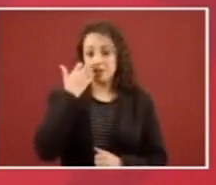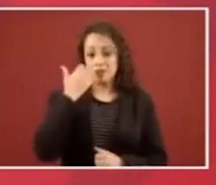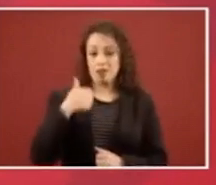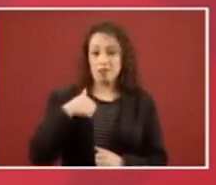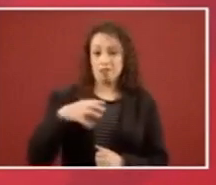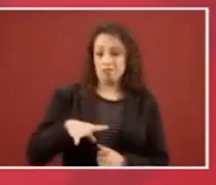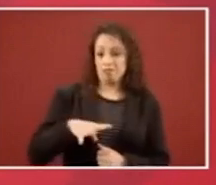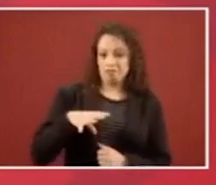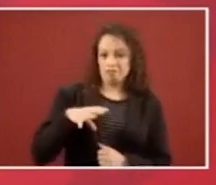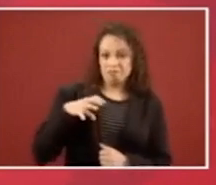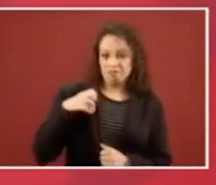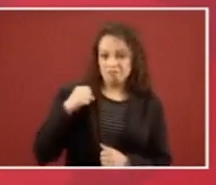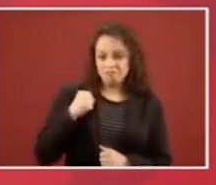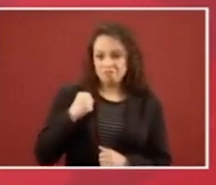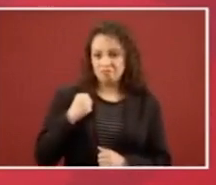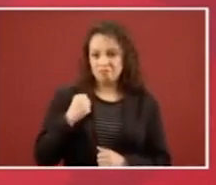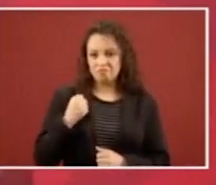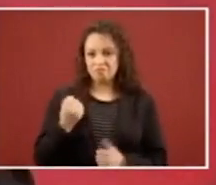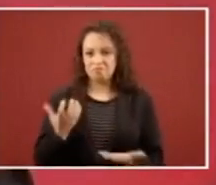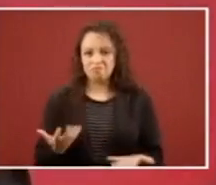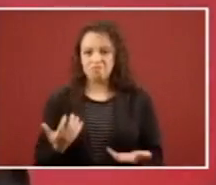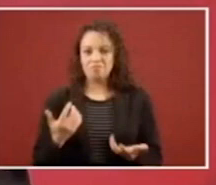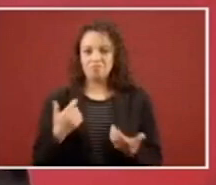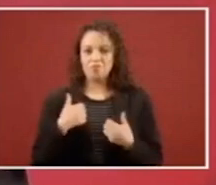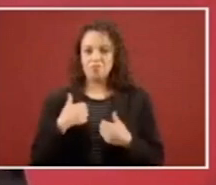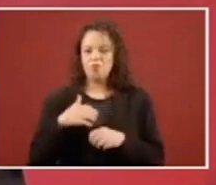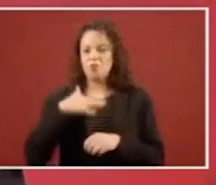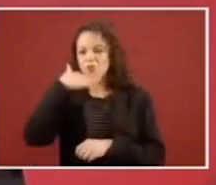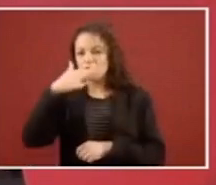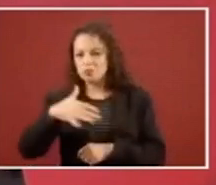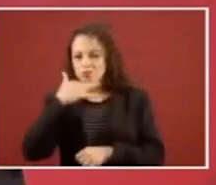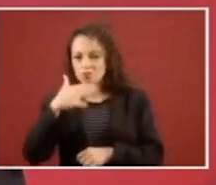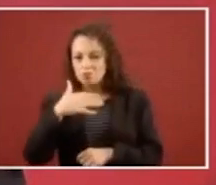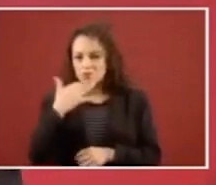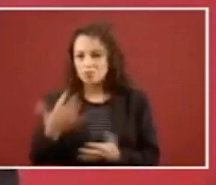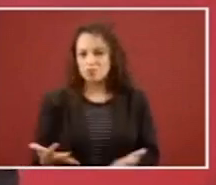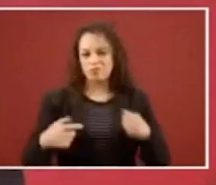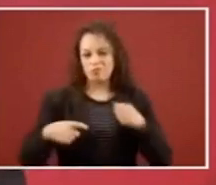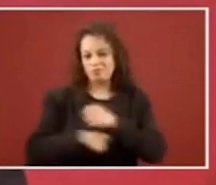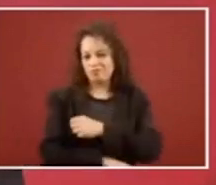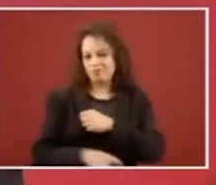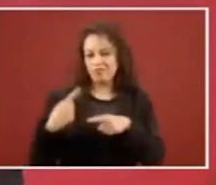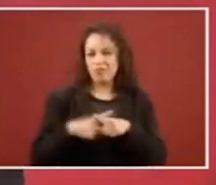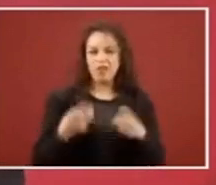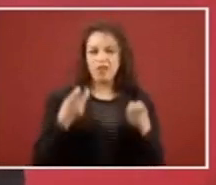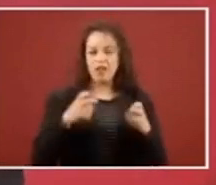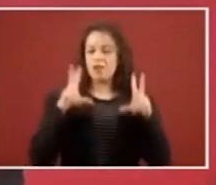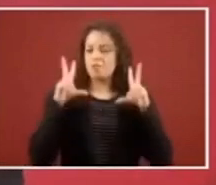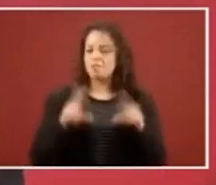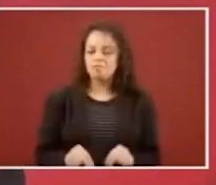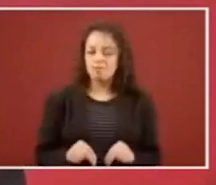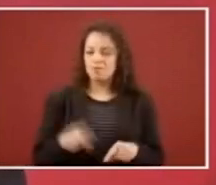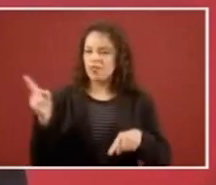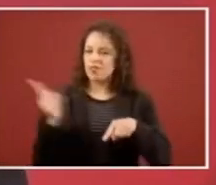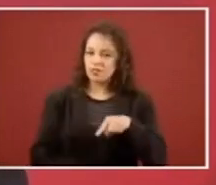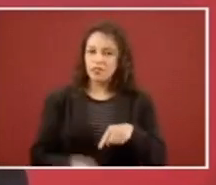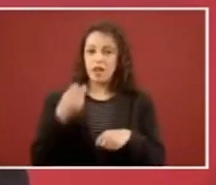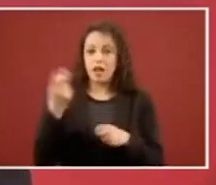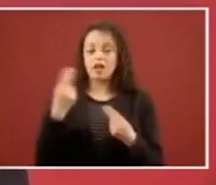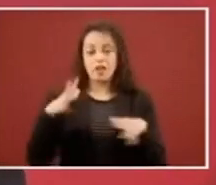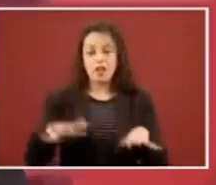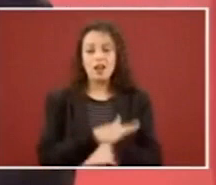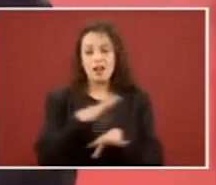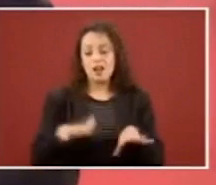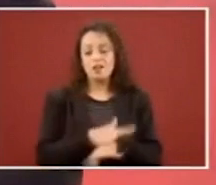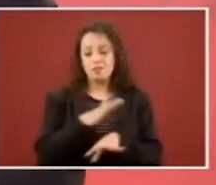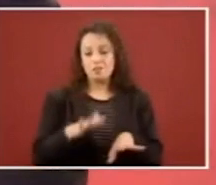de uso de fuerza, nada de corrupción. Ya esto tiene que cambiar, y